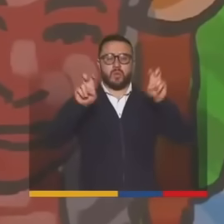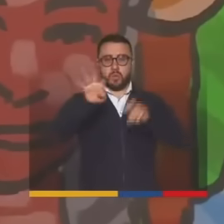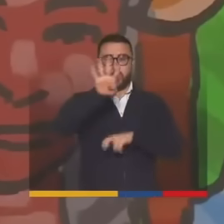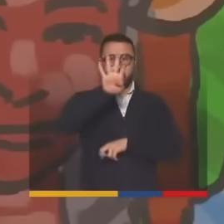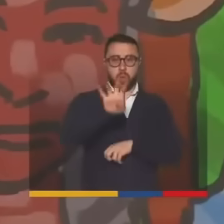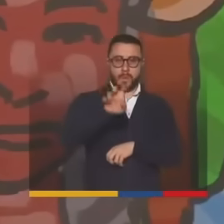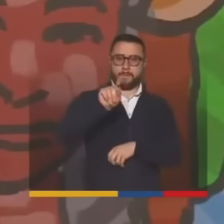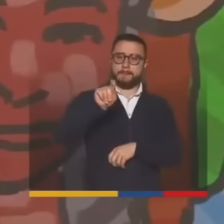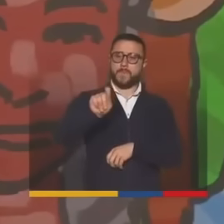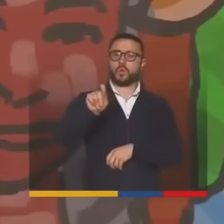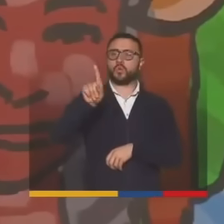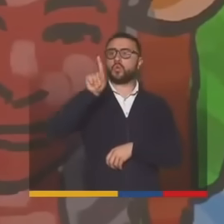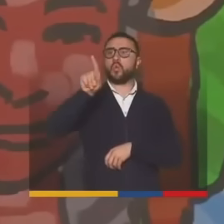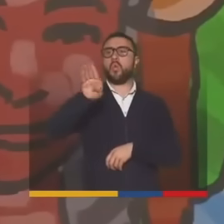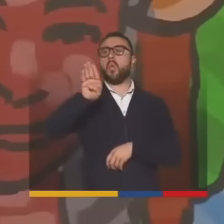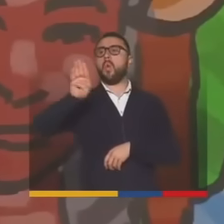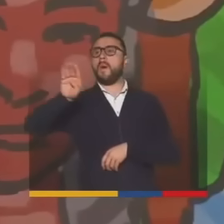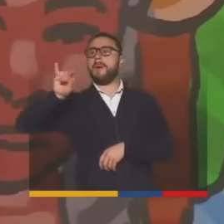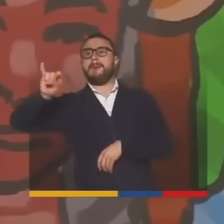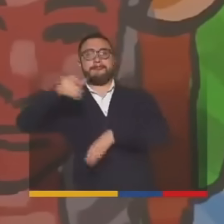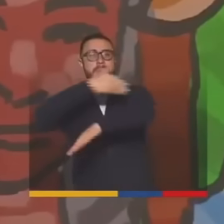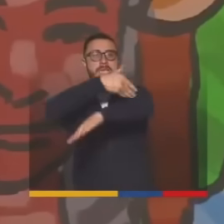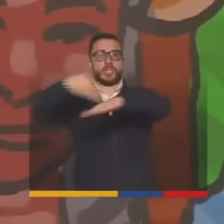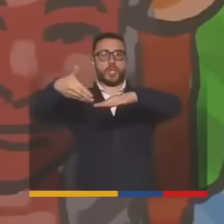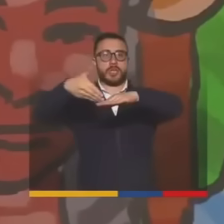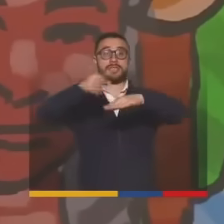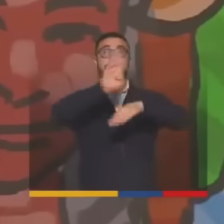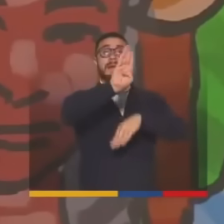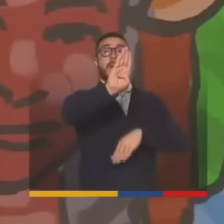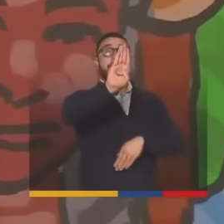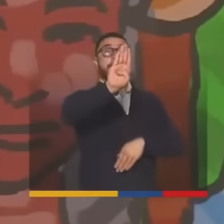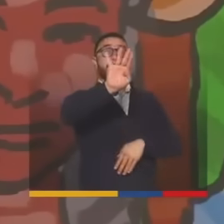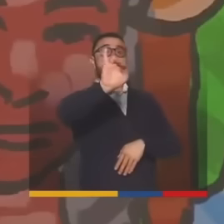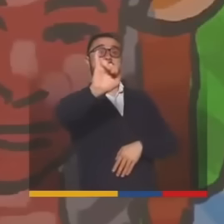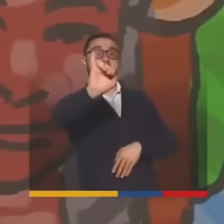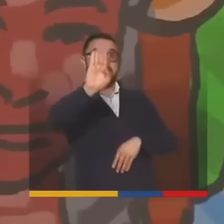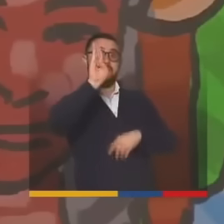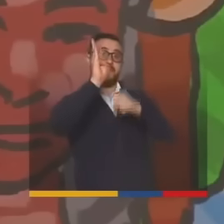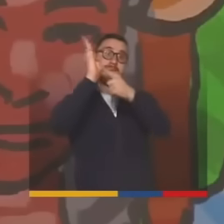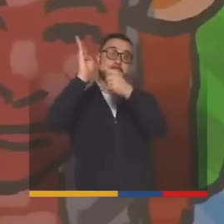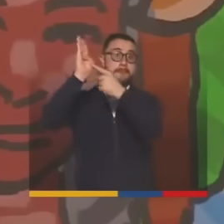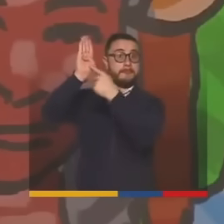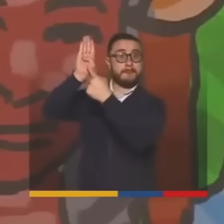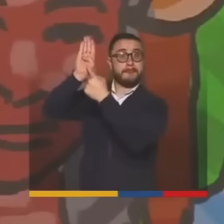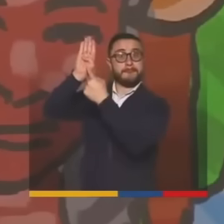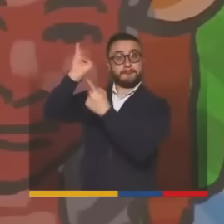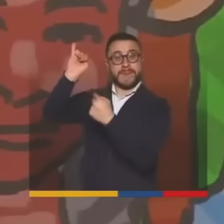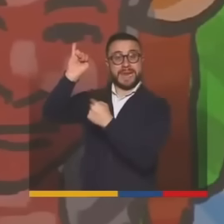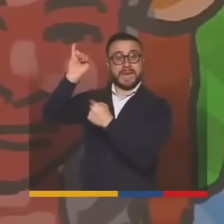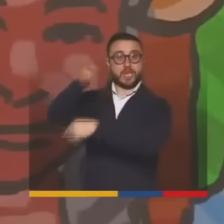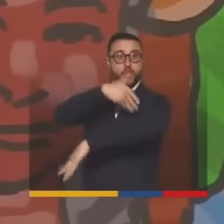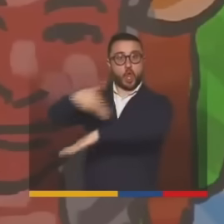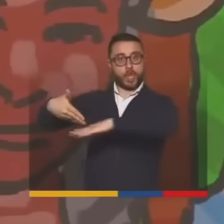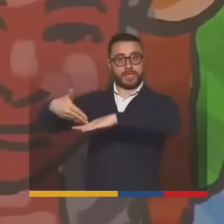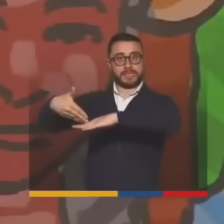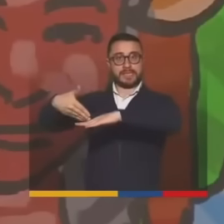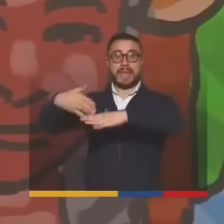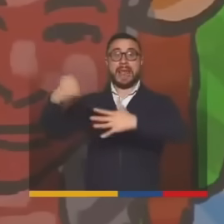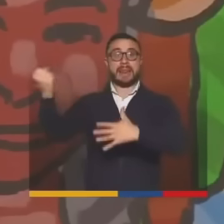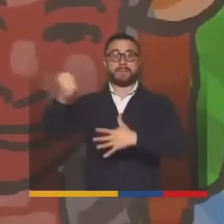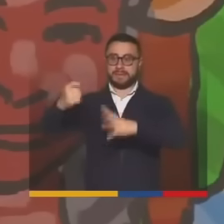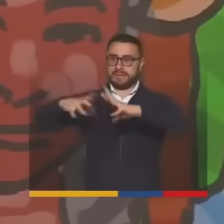9.1 billones, vi con B larga, de pesos